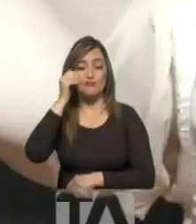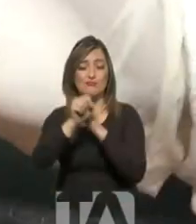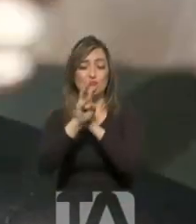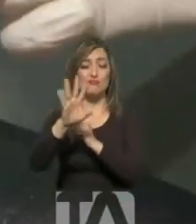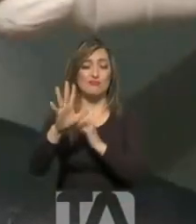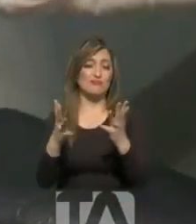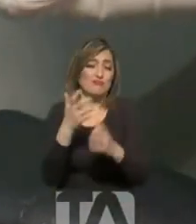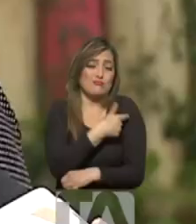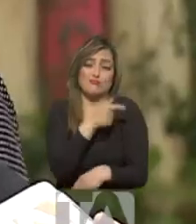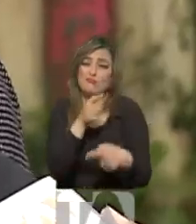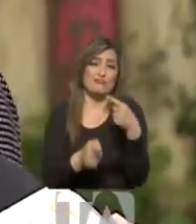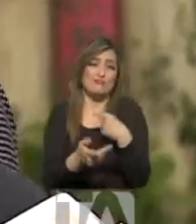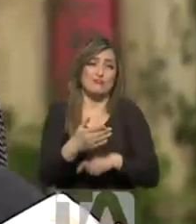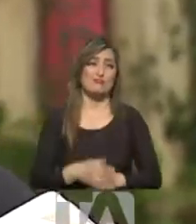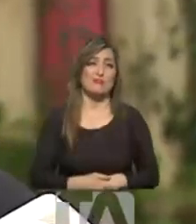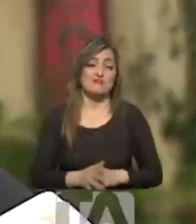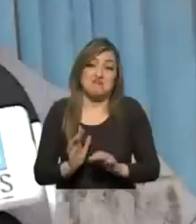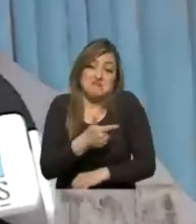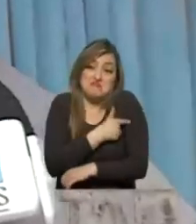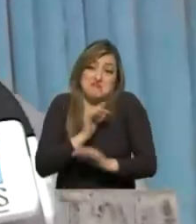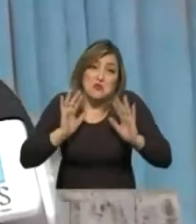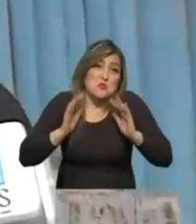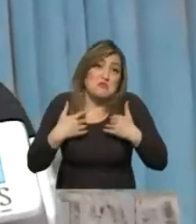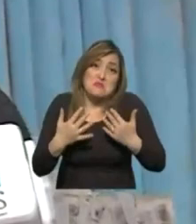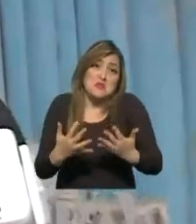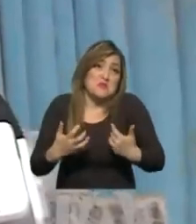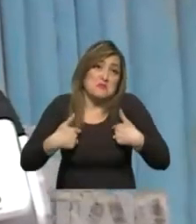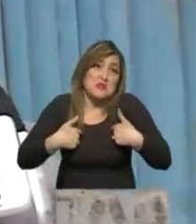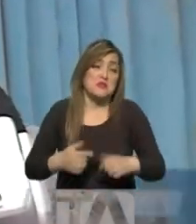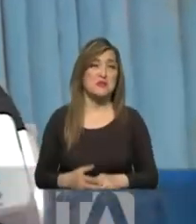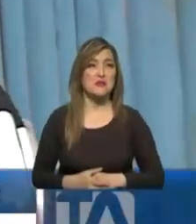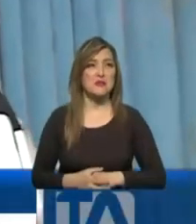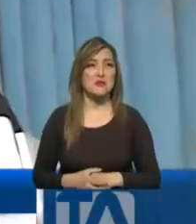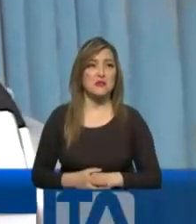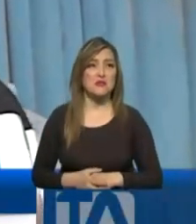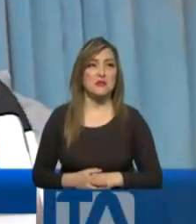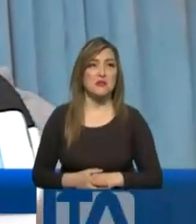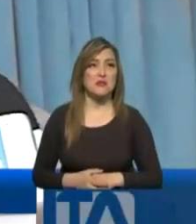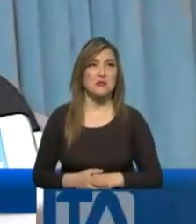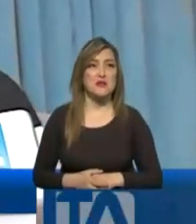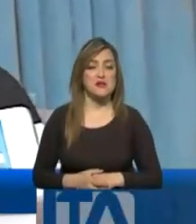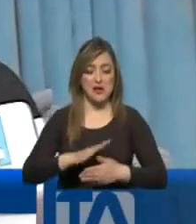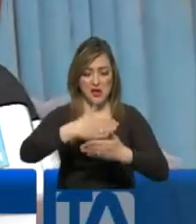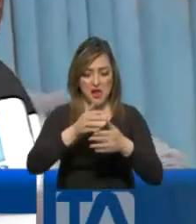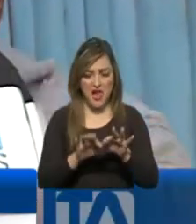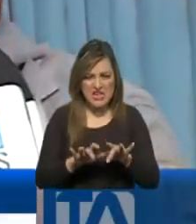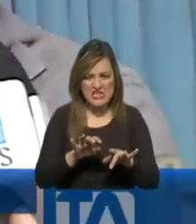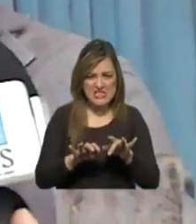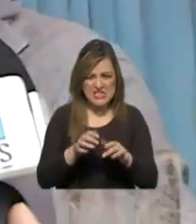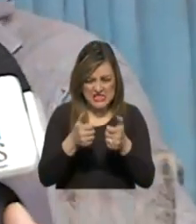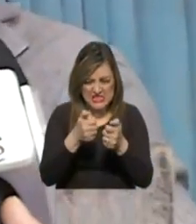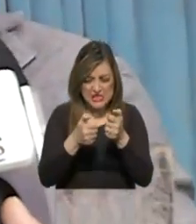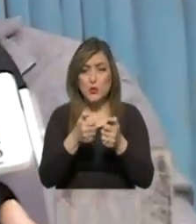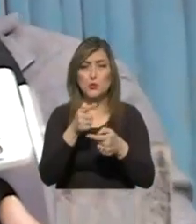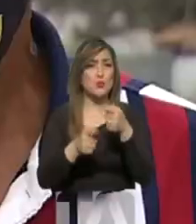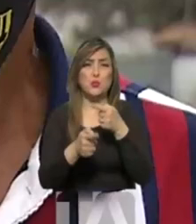vacunarse, pero ninguno ha podido. No sé si me querrán dar. No sé casi nada de eso, de manejar esa computadora ni teléfono.